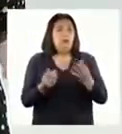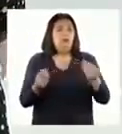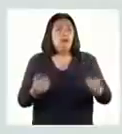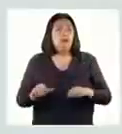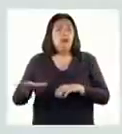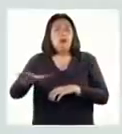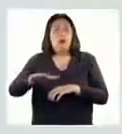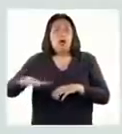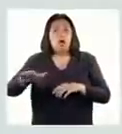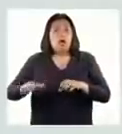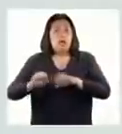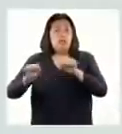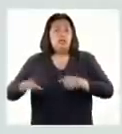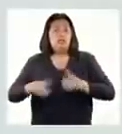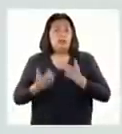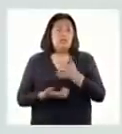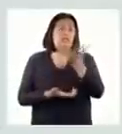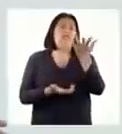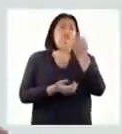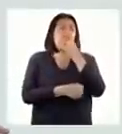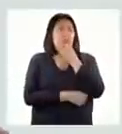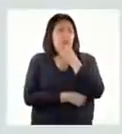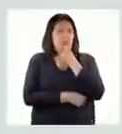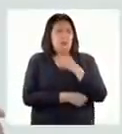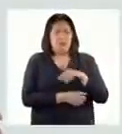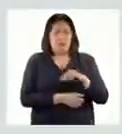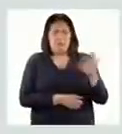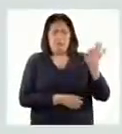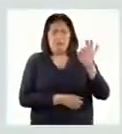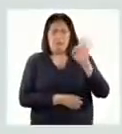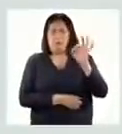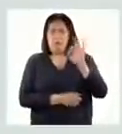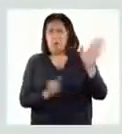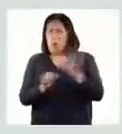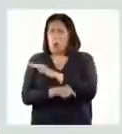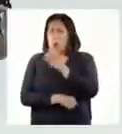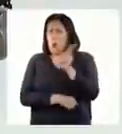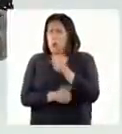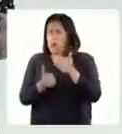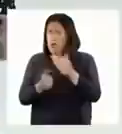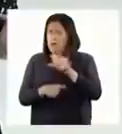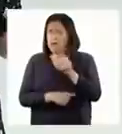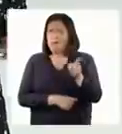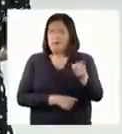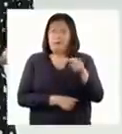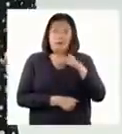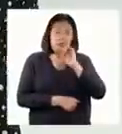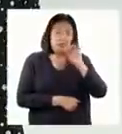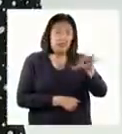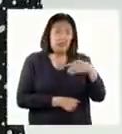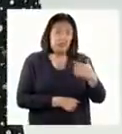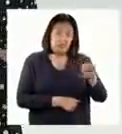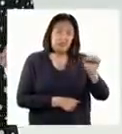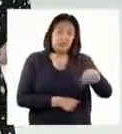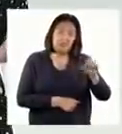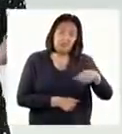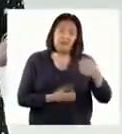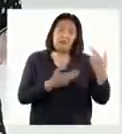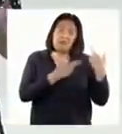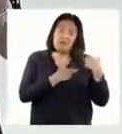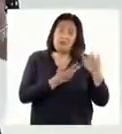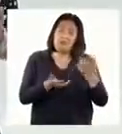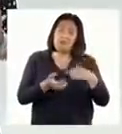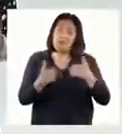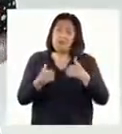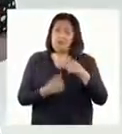general. Pero no puede ser que todos los insectos sean buenos o útiles. Yo sé que usted dijo que todos los animales tienen una función,